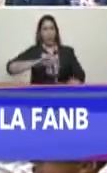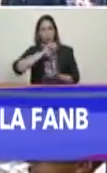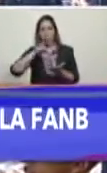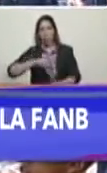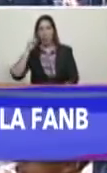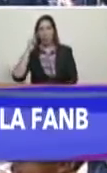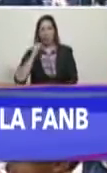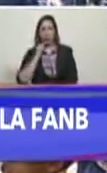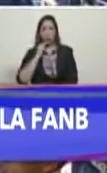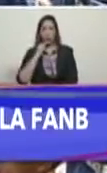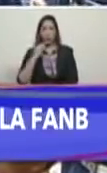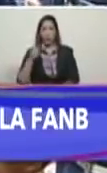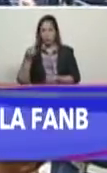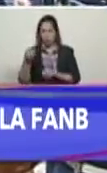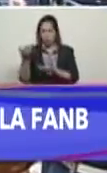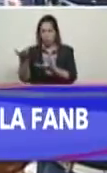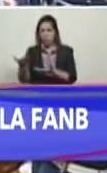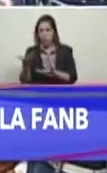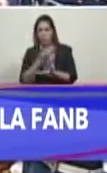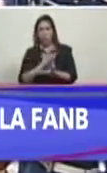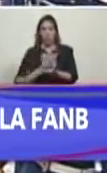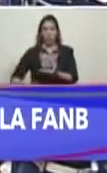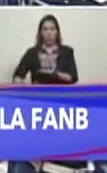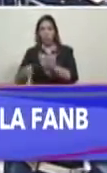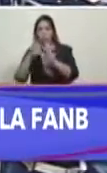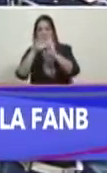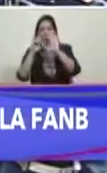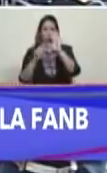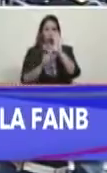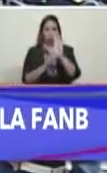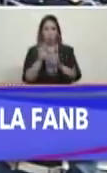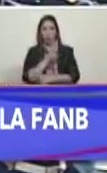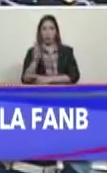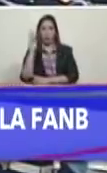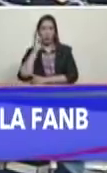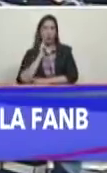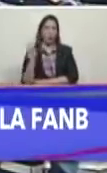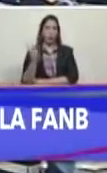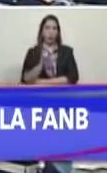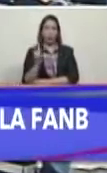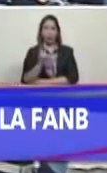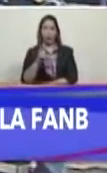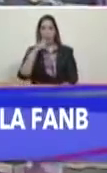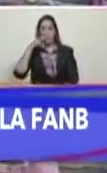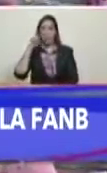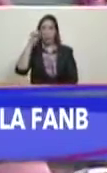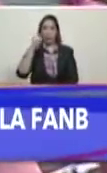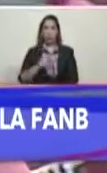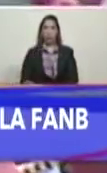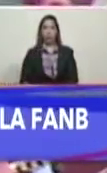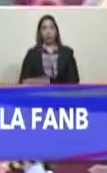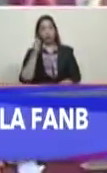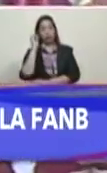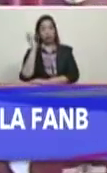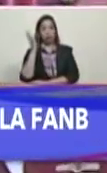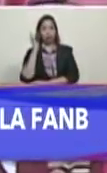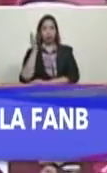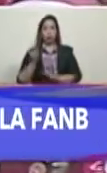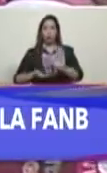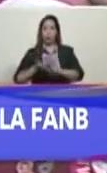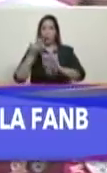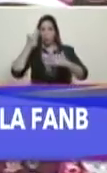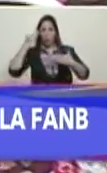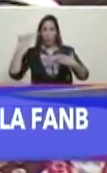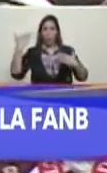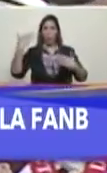al presidente constitucional de la República Bolivariana de Venezuela, comandante jefe de la Fuerza Armada Nacional Bolivariana, en este acto importante de